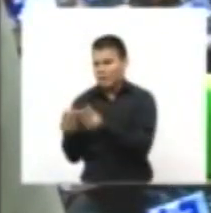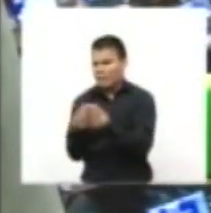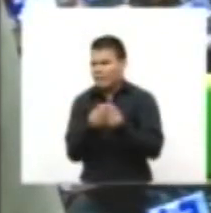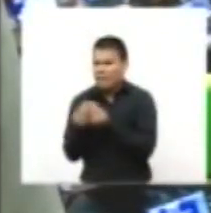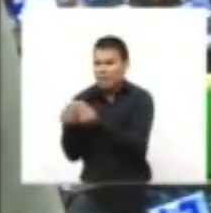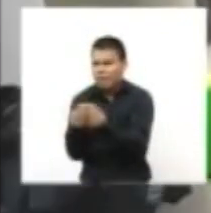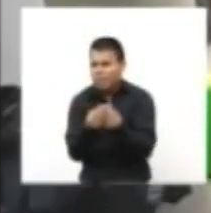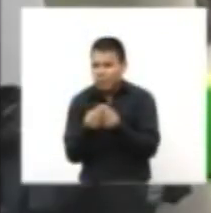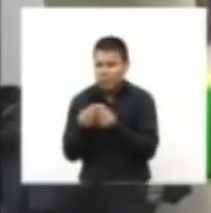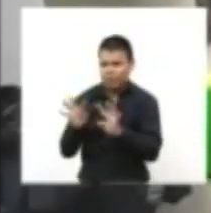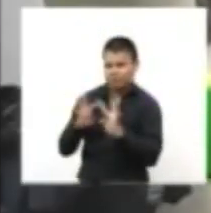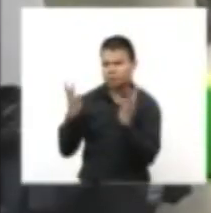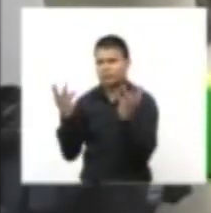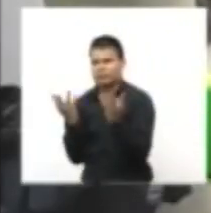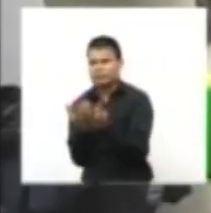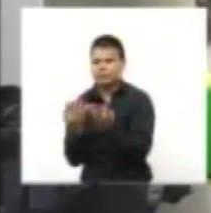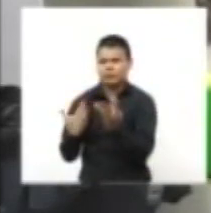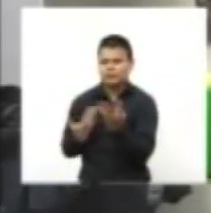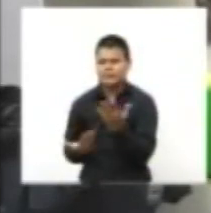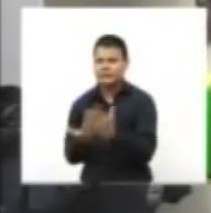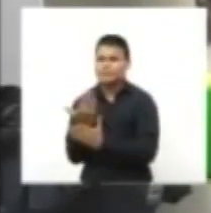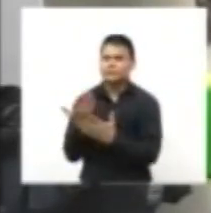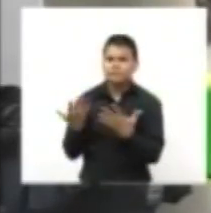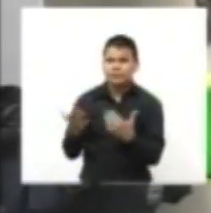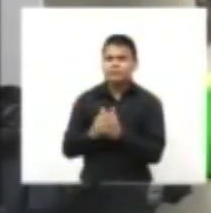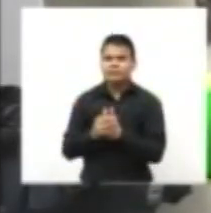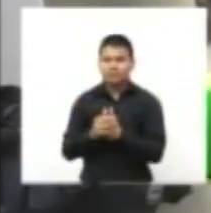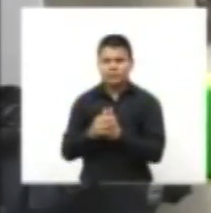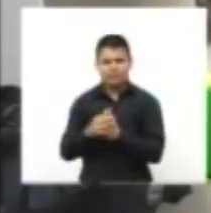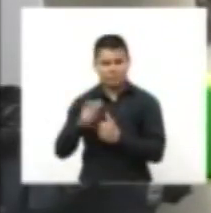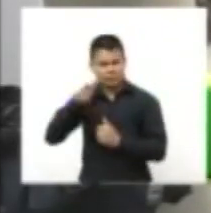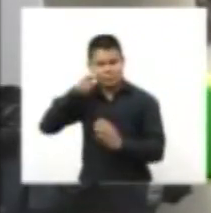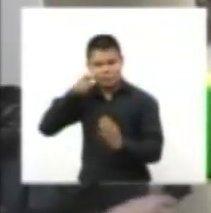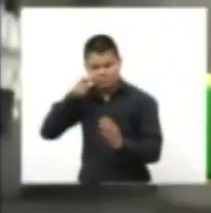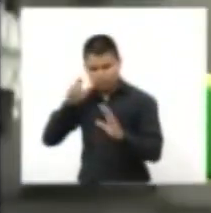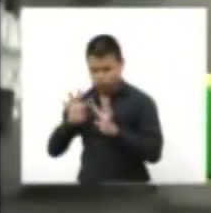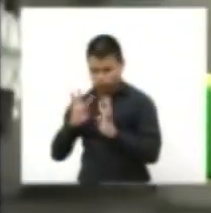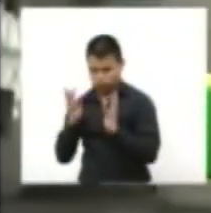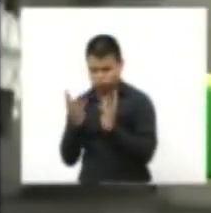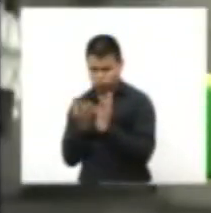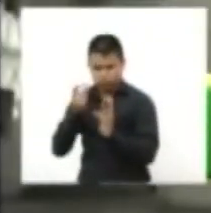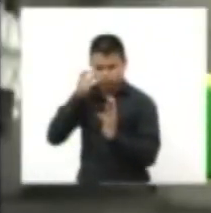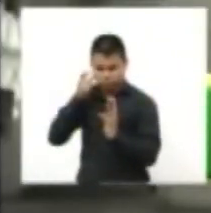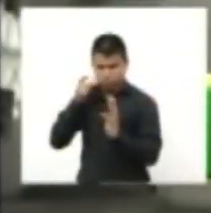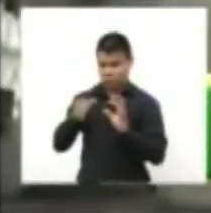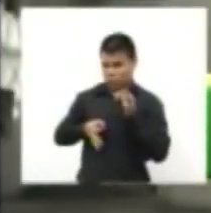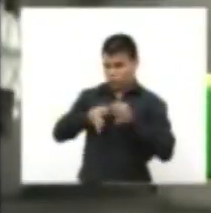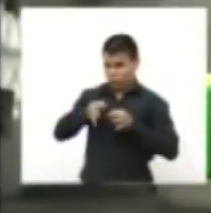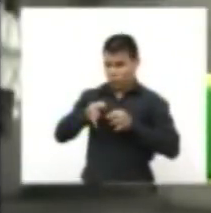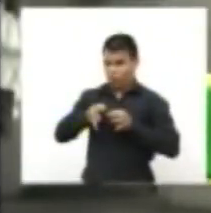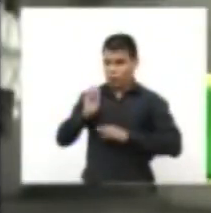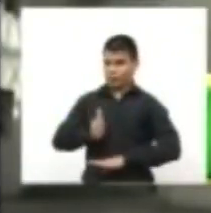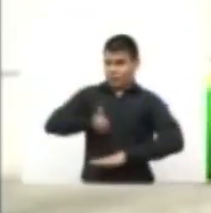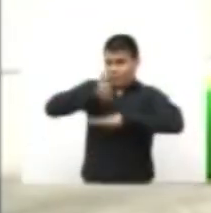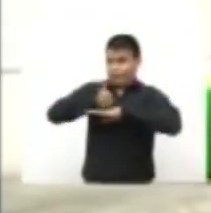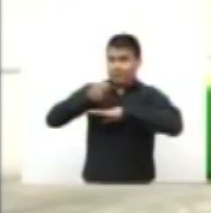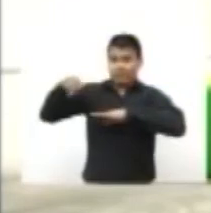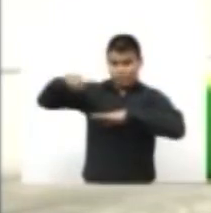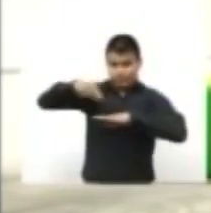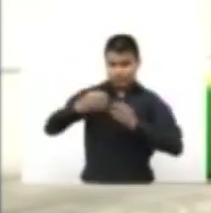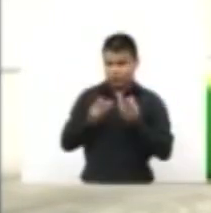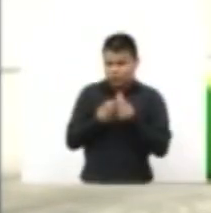del acuerdo que se aplicarán por ley. Todo será estudiado con lupa por parte de la Corte Constitucional, quien velará por el marco legal de